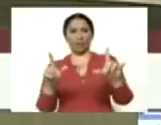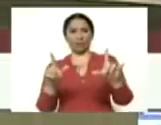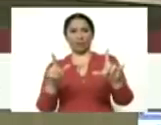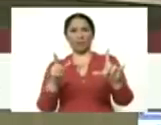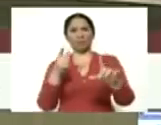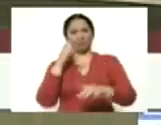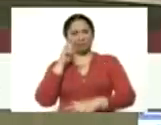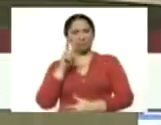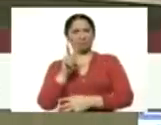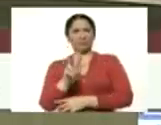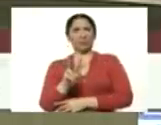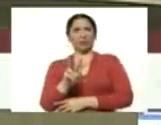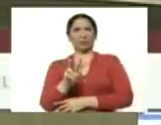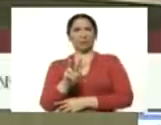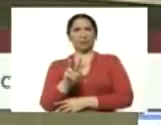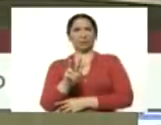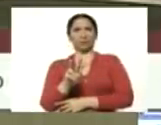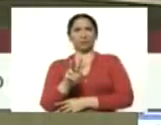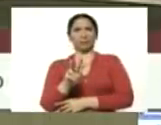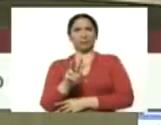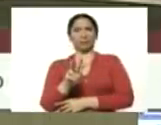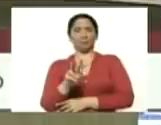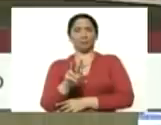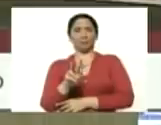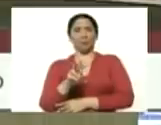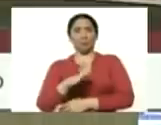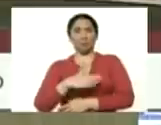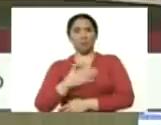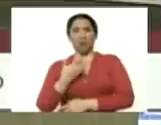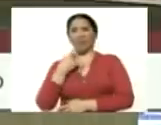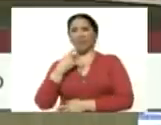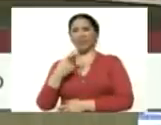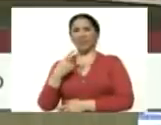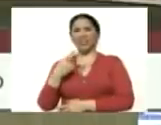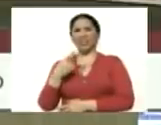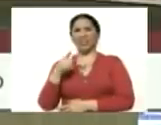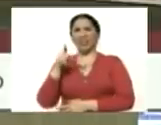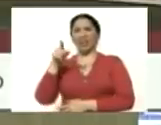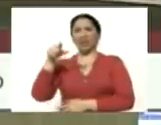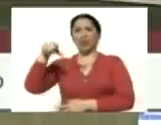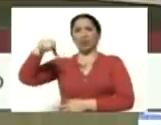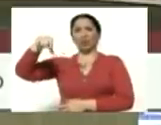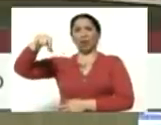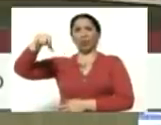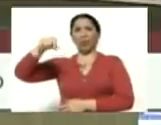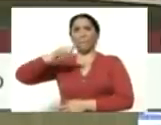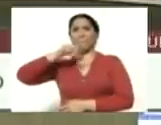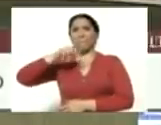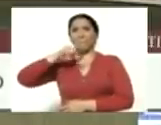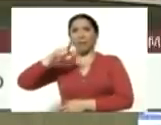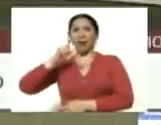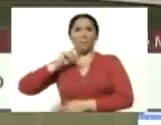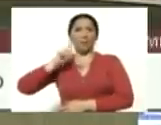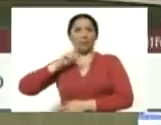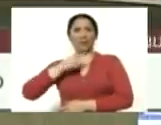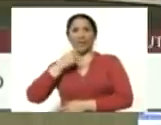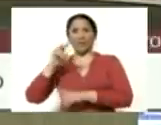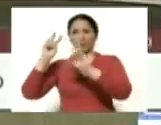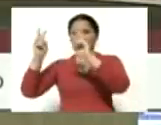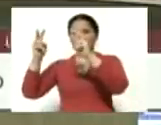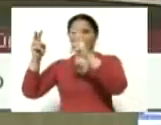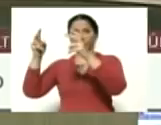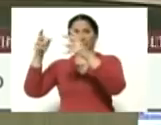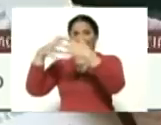Associated Press, que generalmente sus notas se pueden catalogar como veneno en gotas, pero Associated Press titula una nota del día de hoy